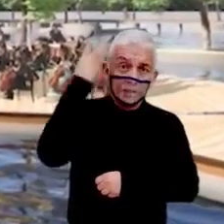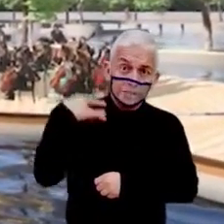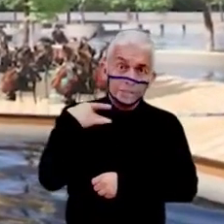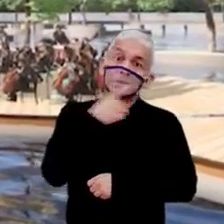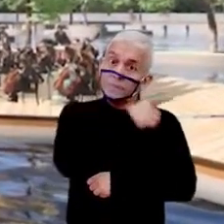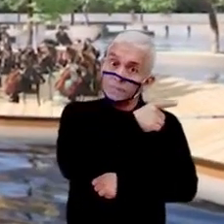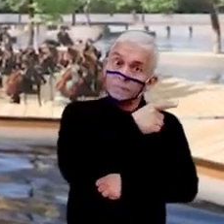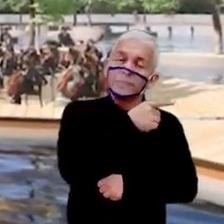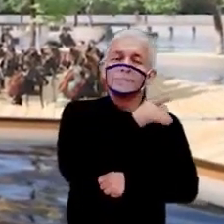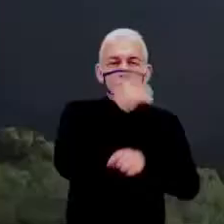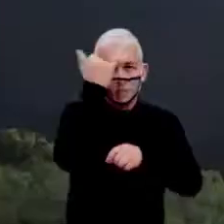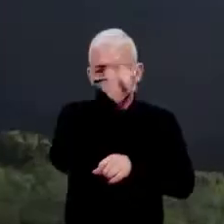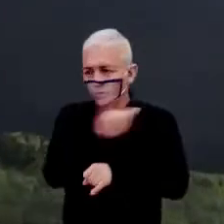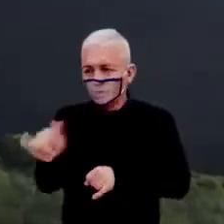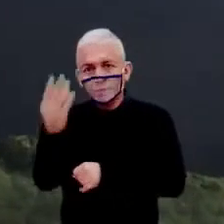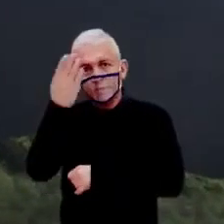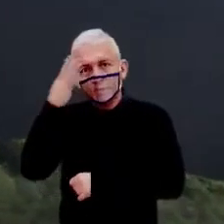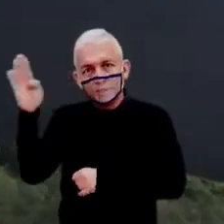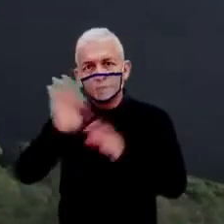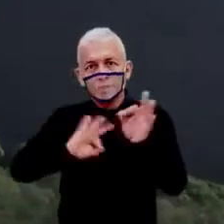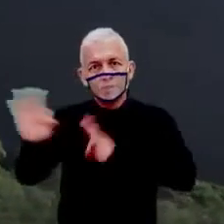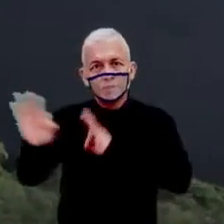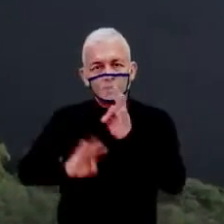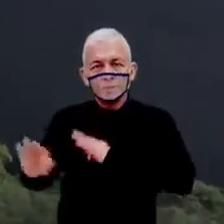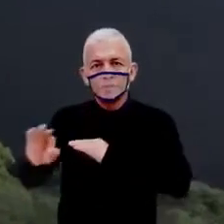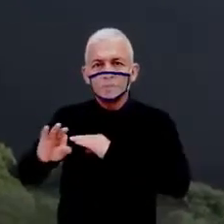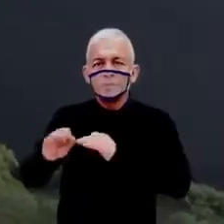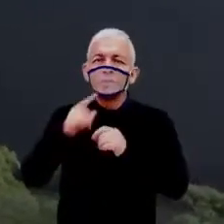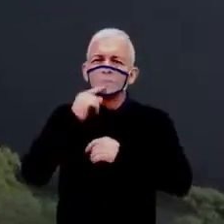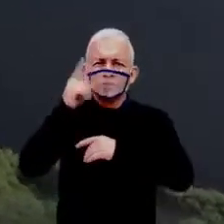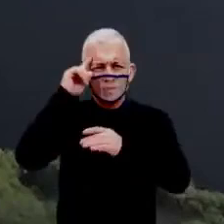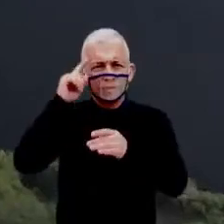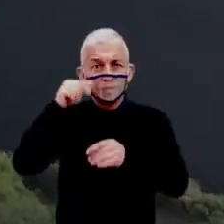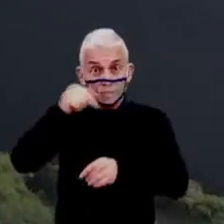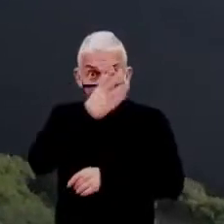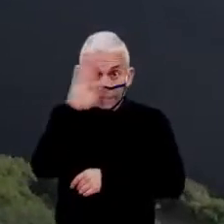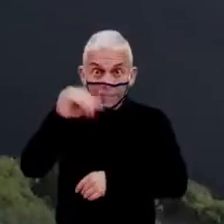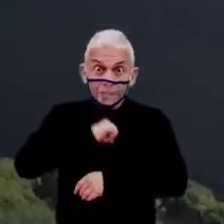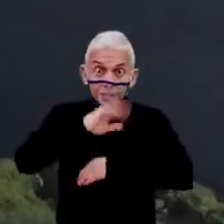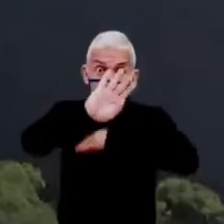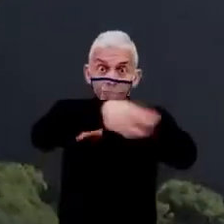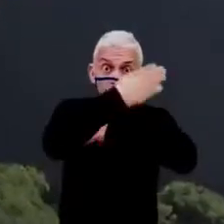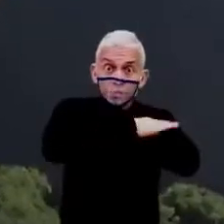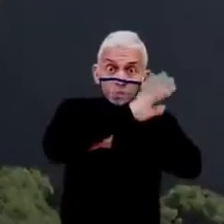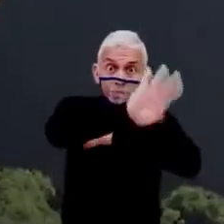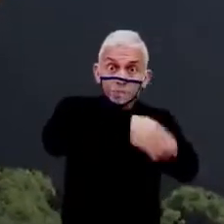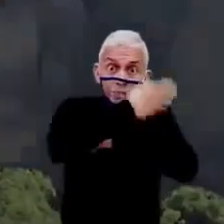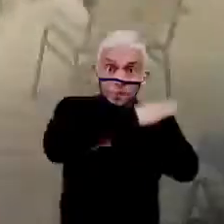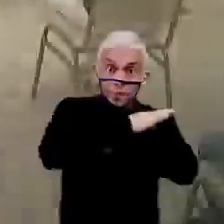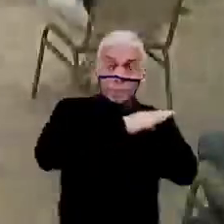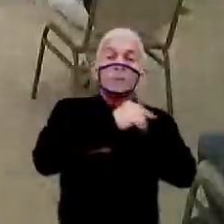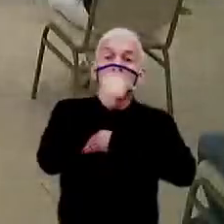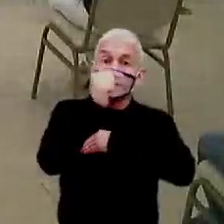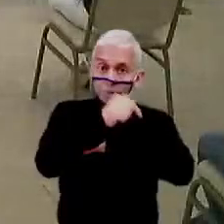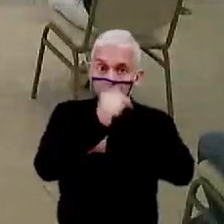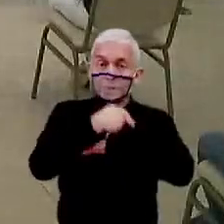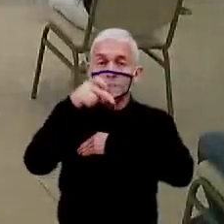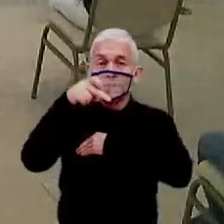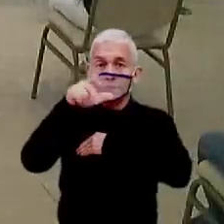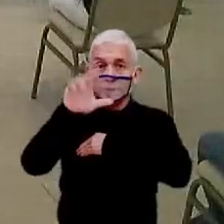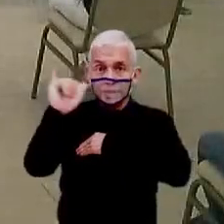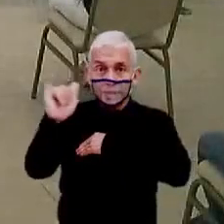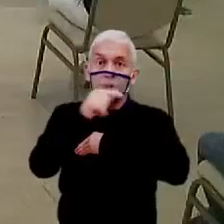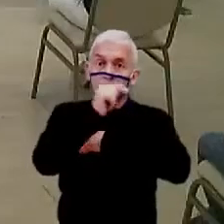nuestra ciudad. Como lo ha dicho el alcalde, la idea es que nuestra playa de Puerto Mocho se convierta en un destino turístico 1A. Tenemos